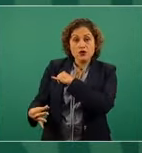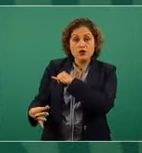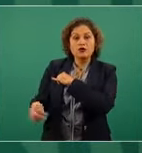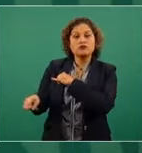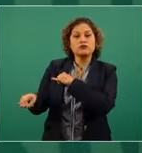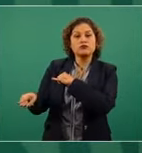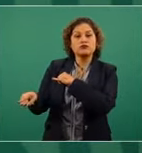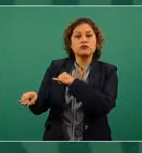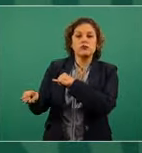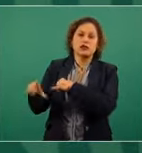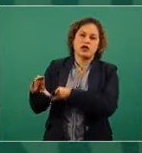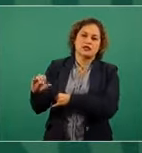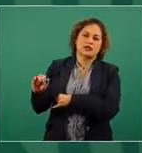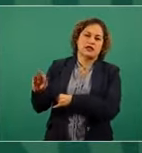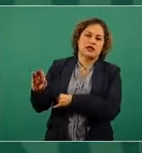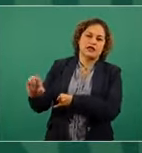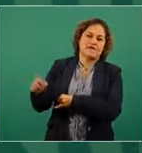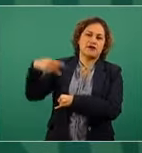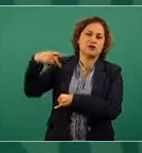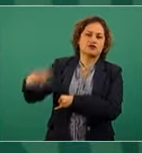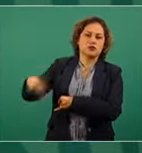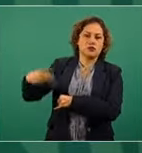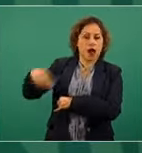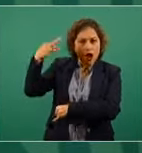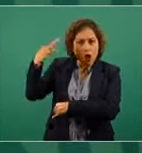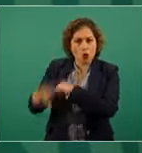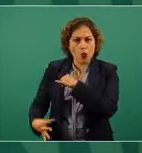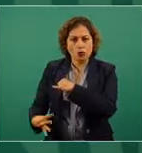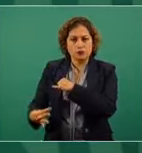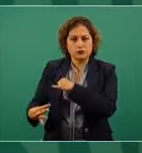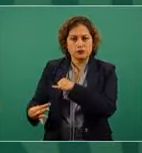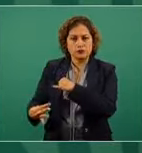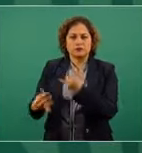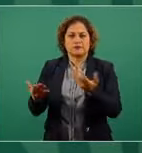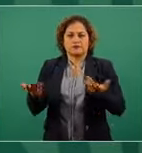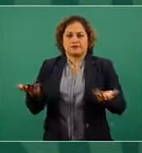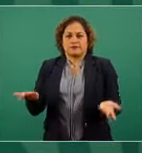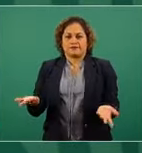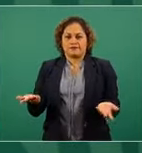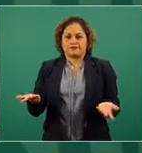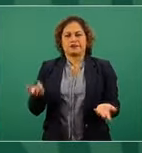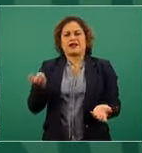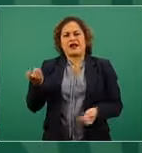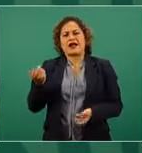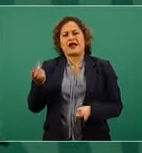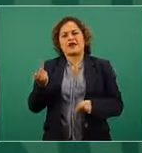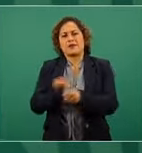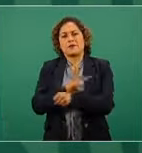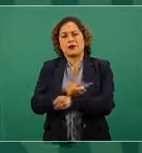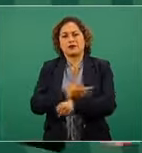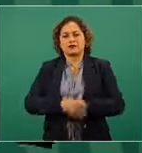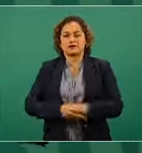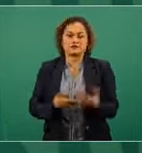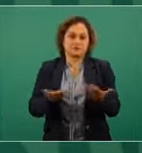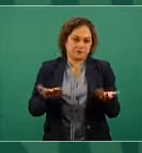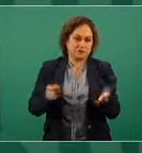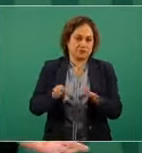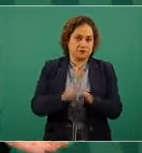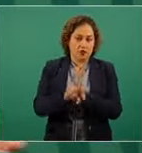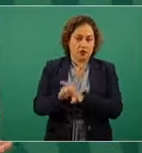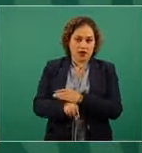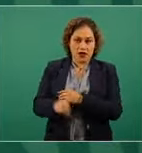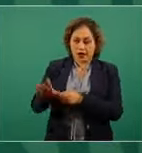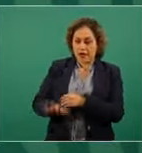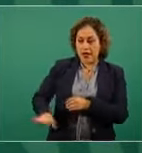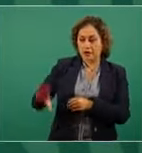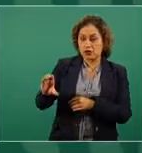las plantas de la Comisión Federal de Electricidad. Entonces sucede de que hay plantas de la Comisión